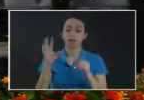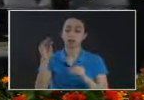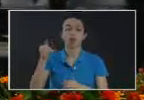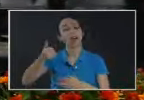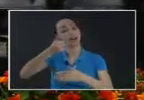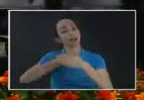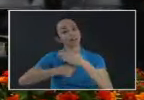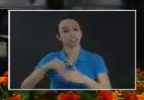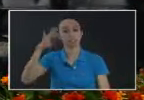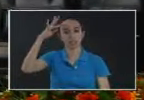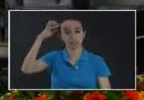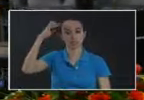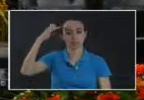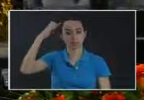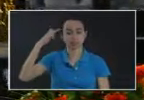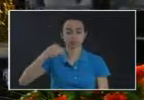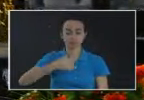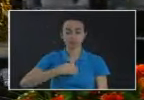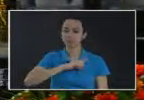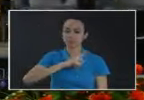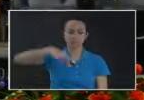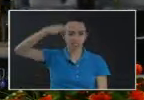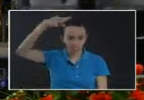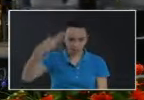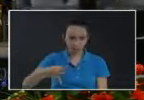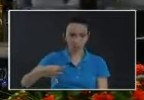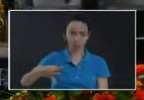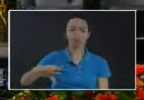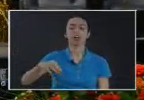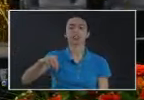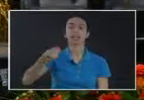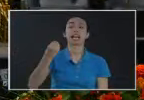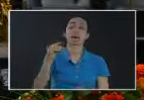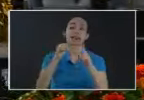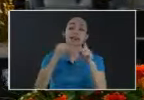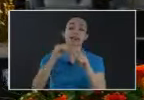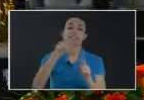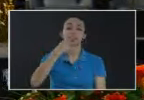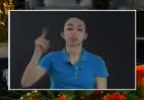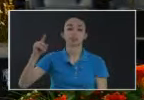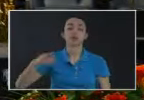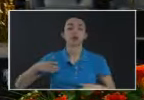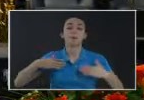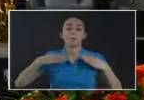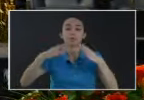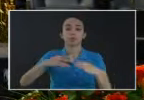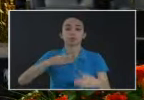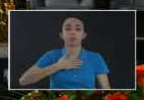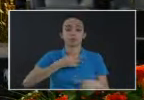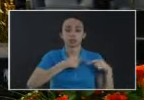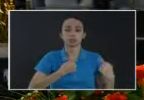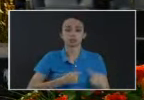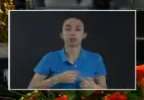Y tengo toda la certeza en mi corazón que la palabra que Dios puso en mi corazón es de Él.